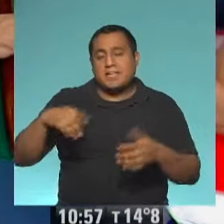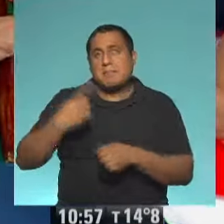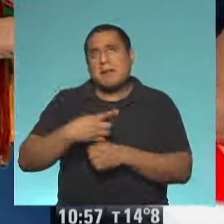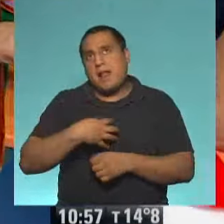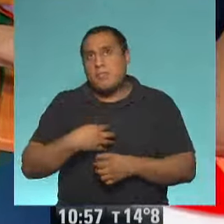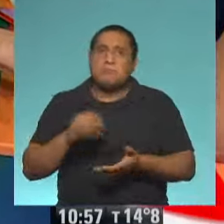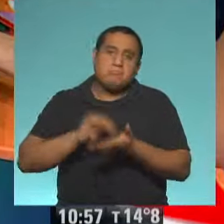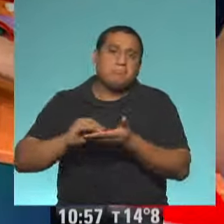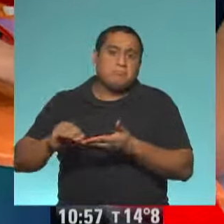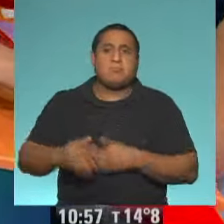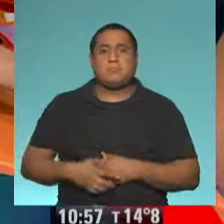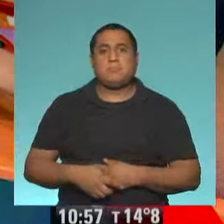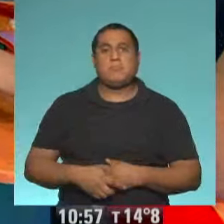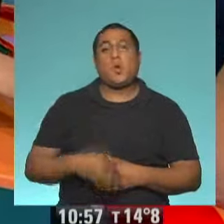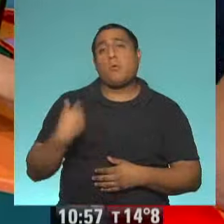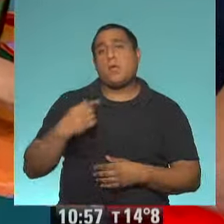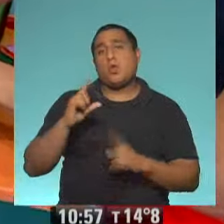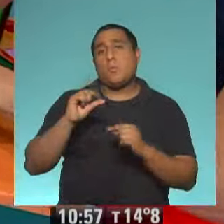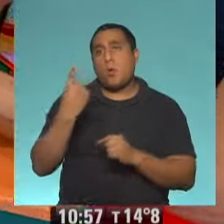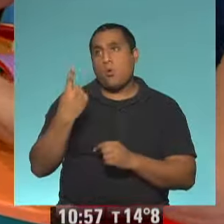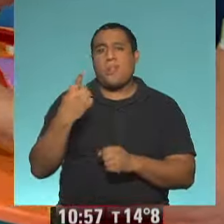uno. Ahí está.